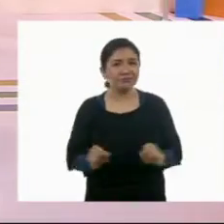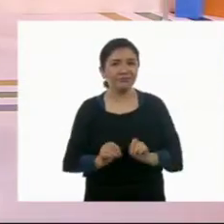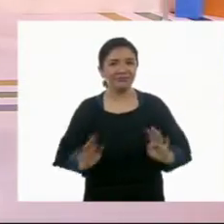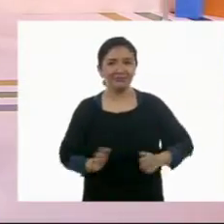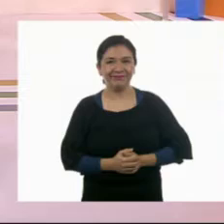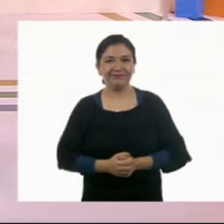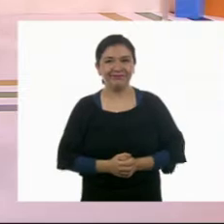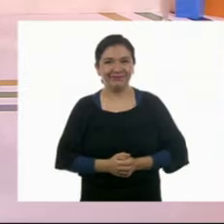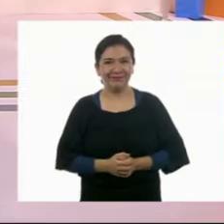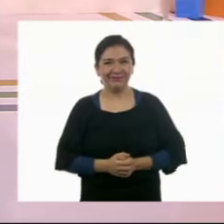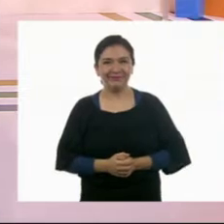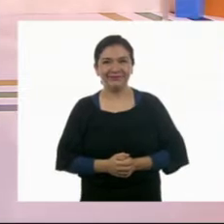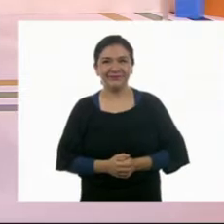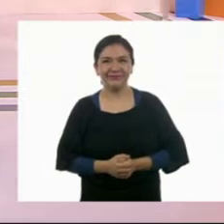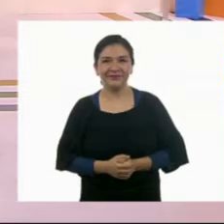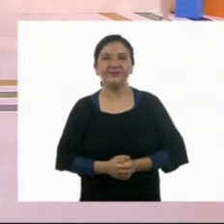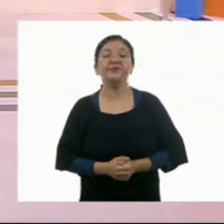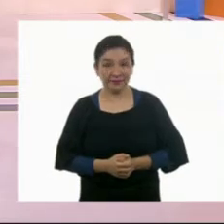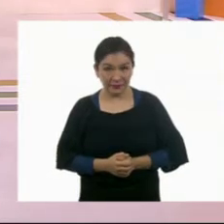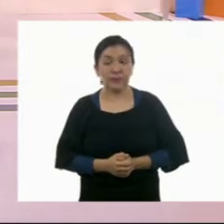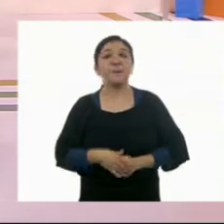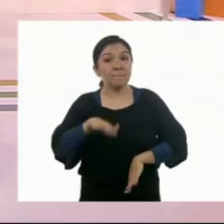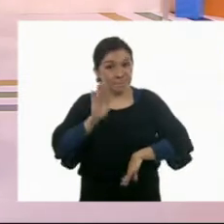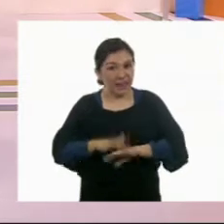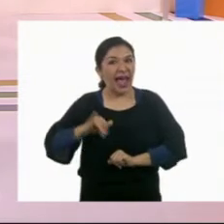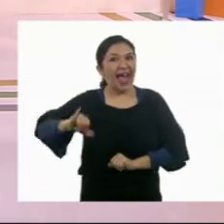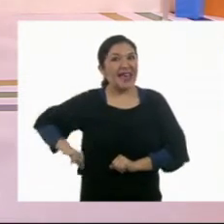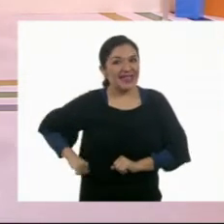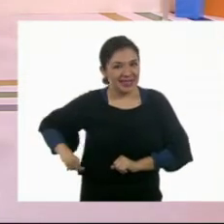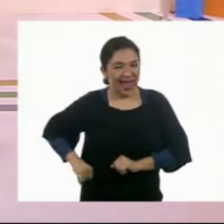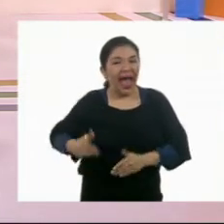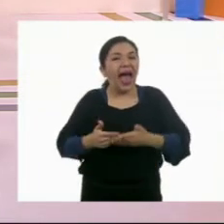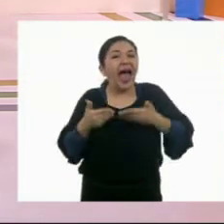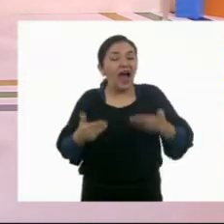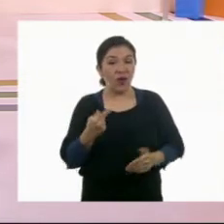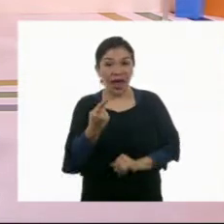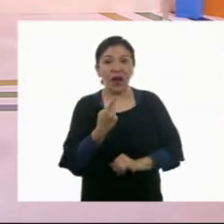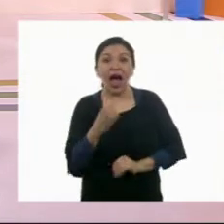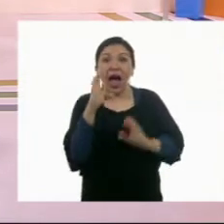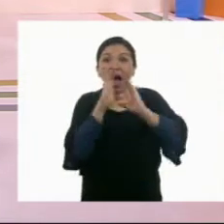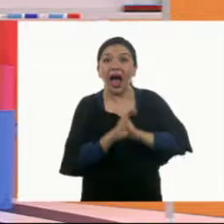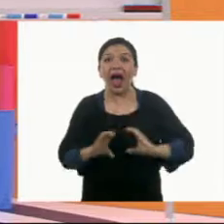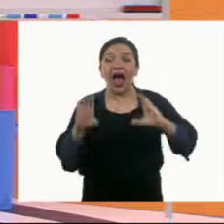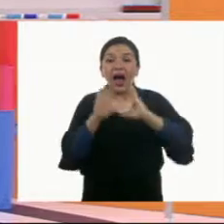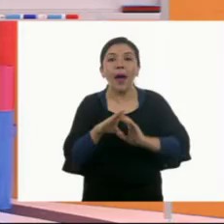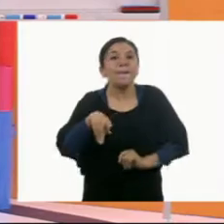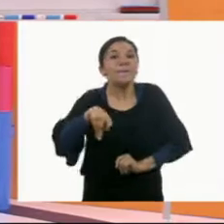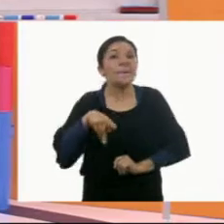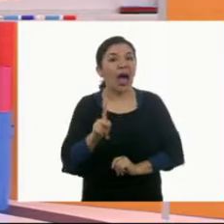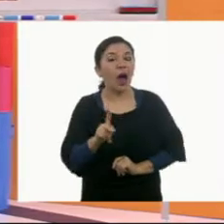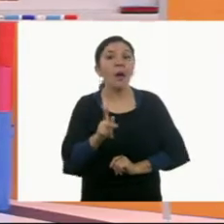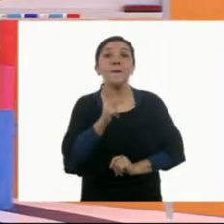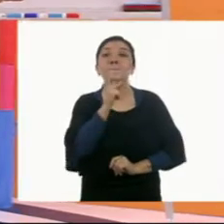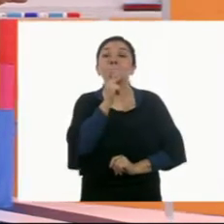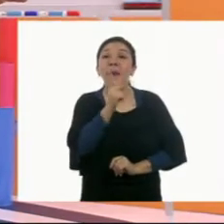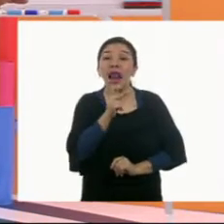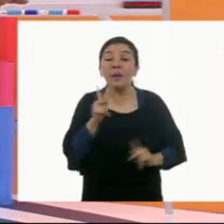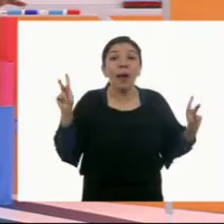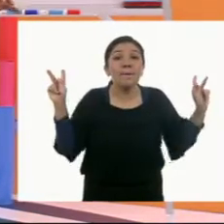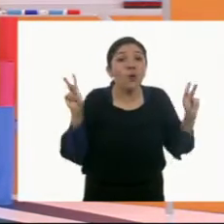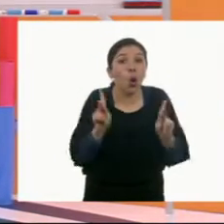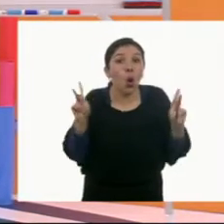bien. Ok. Pero para hacerlo interesante, vamos a cantar la canción, pero la palabra